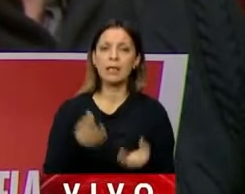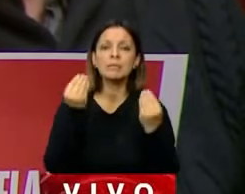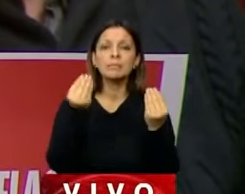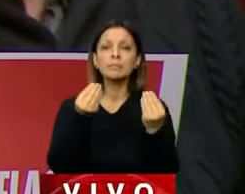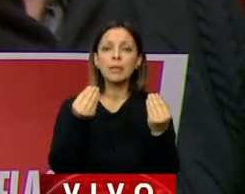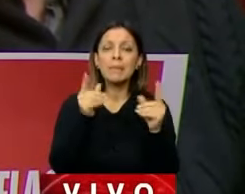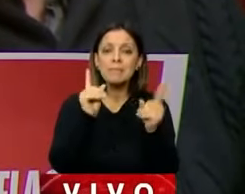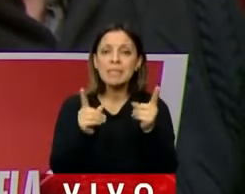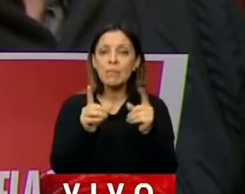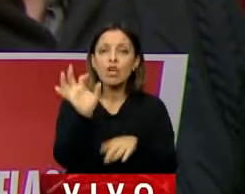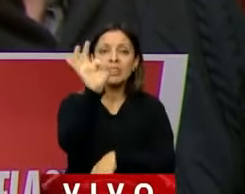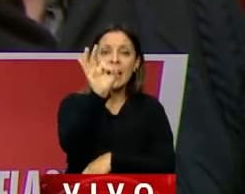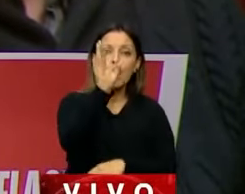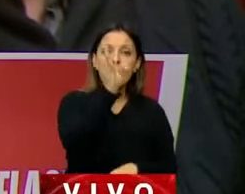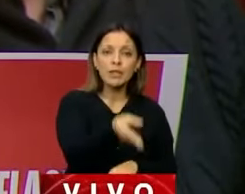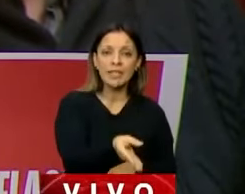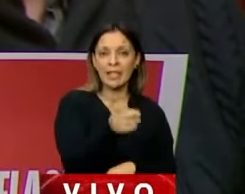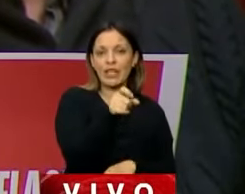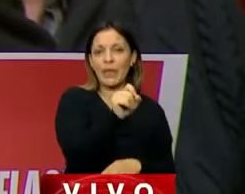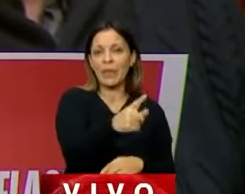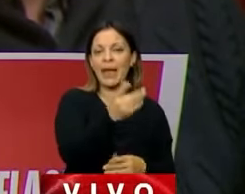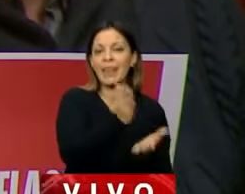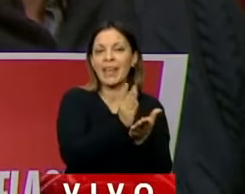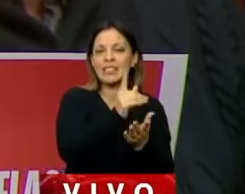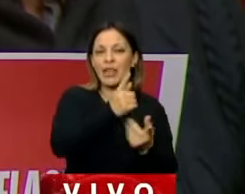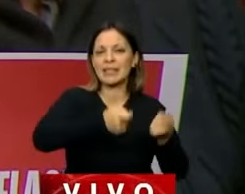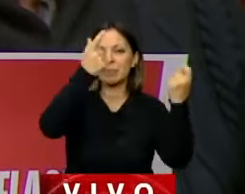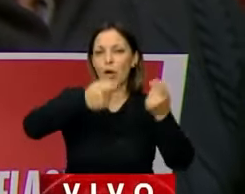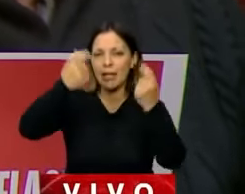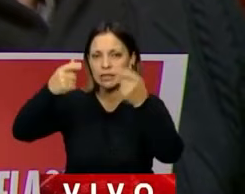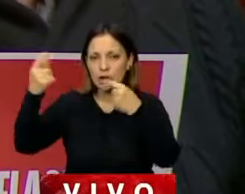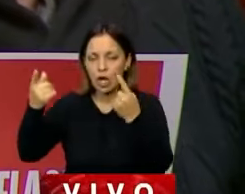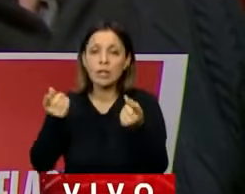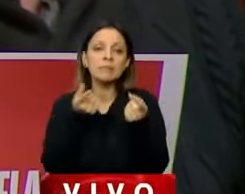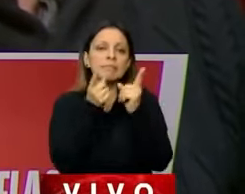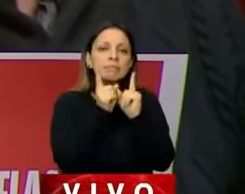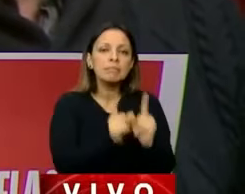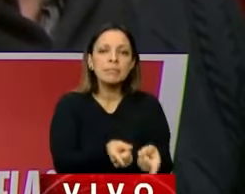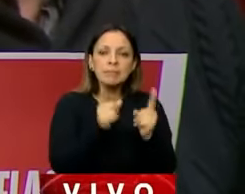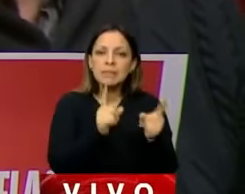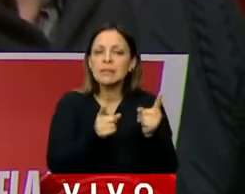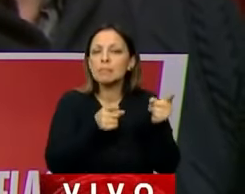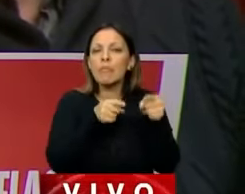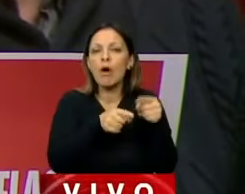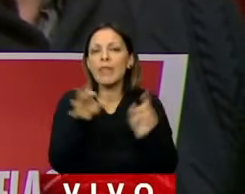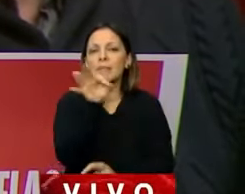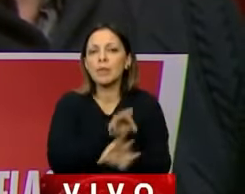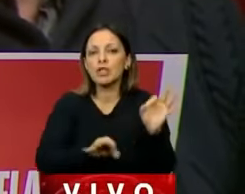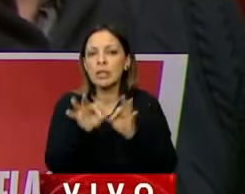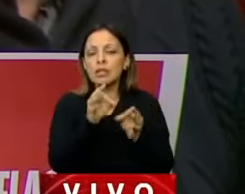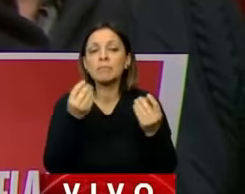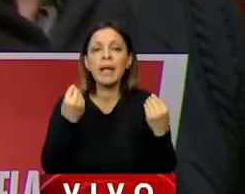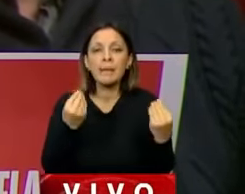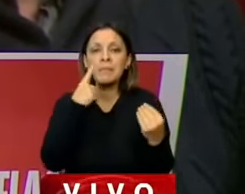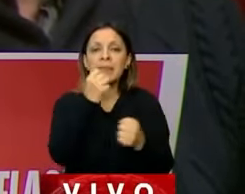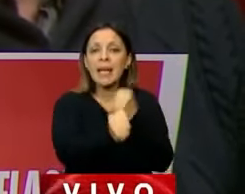este 0% a los derechos de exportación, que entre otras cosas vuelve a ratificar este proyecto, es para una